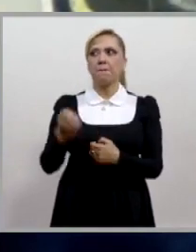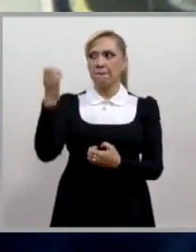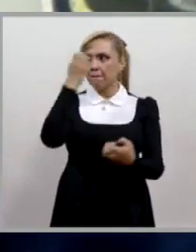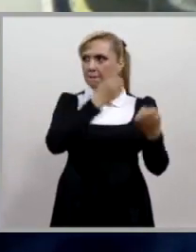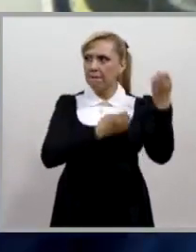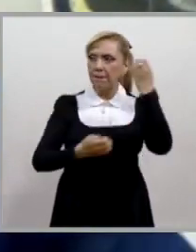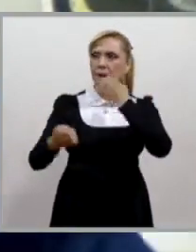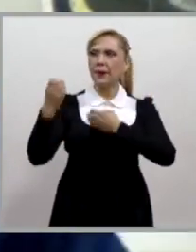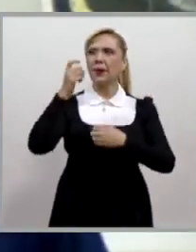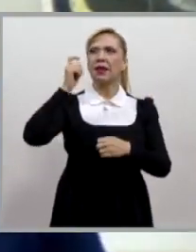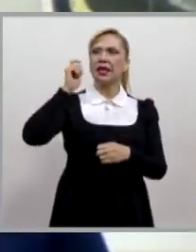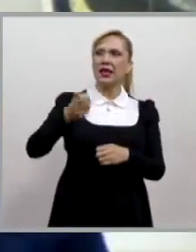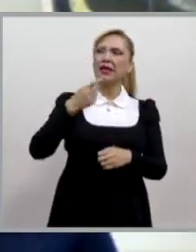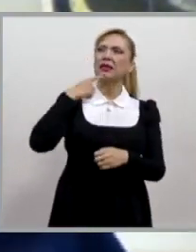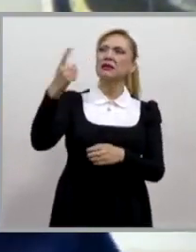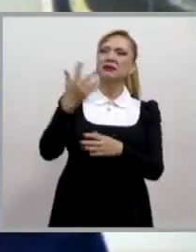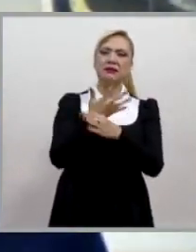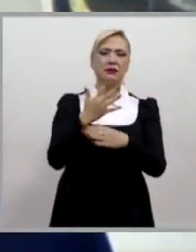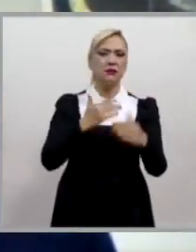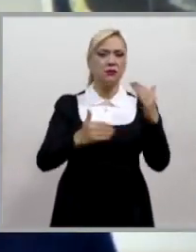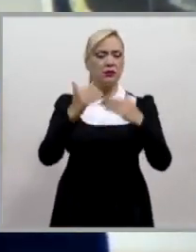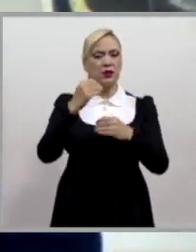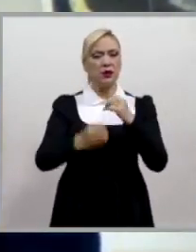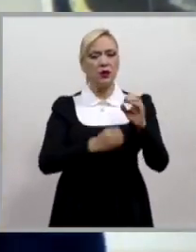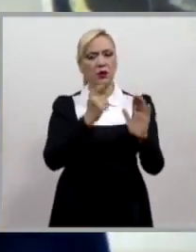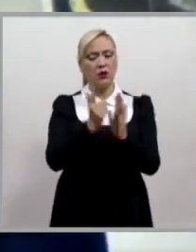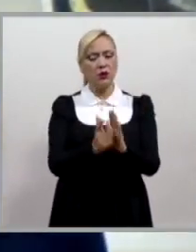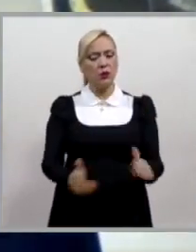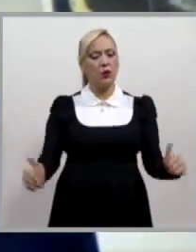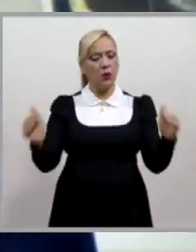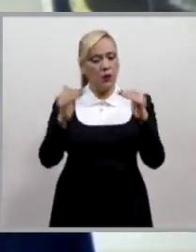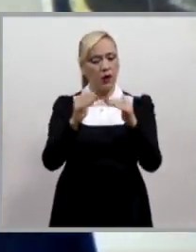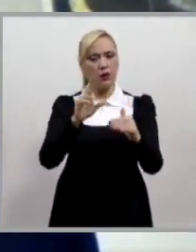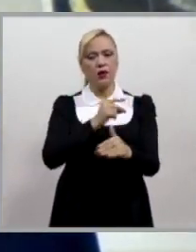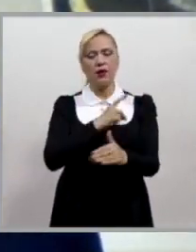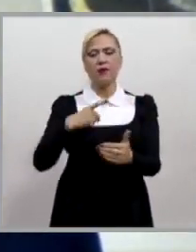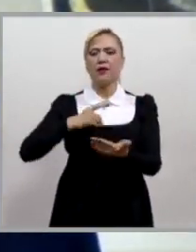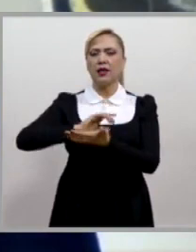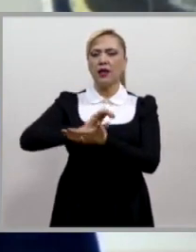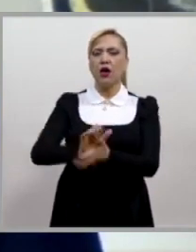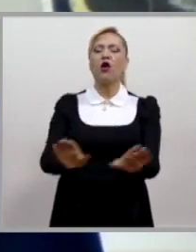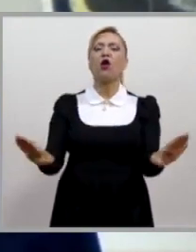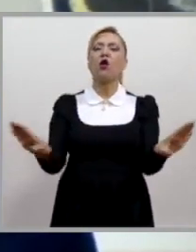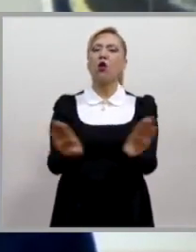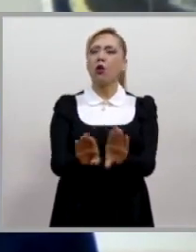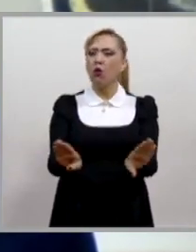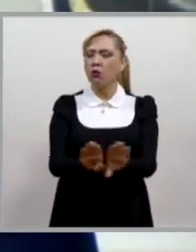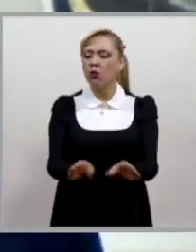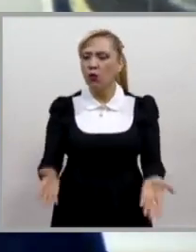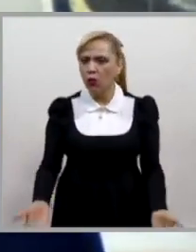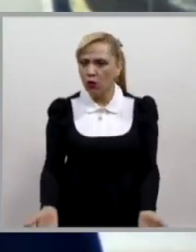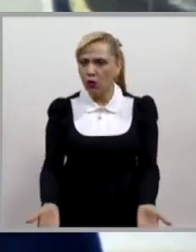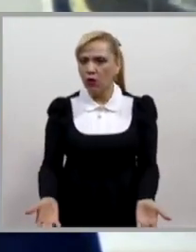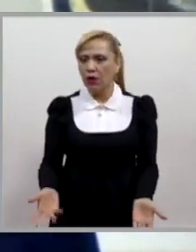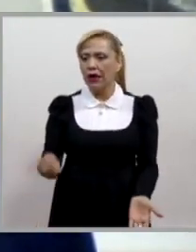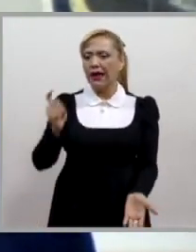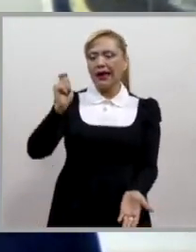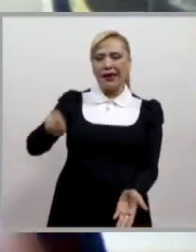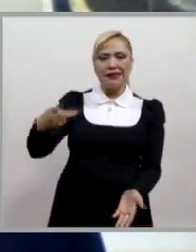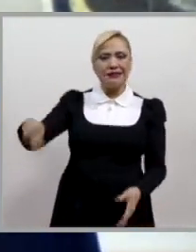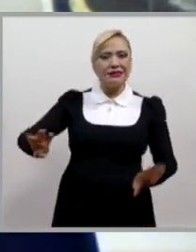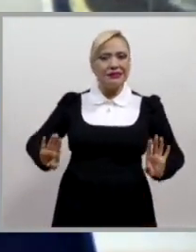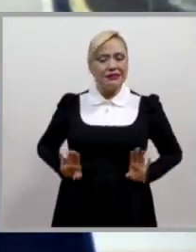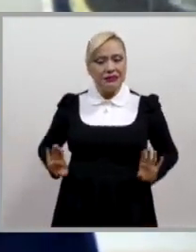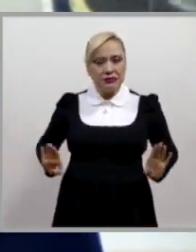bueno, qué ha dicho la Suprema Corte ya sobre igualdad y no discriminación, cómo se hace un ejercicio de ponderación, cómo se hace una interpretación